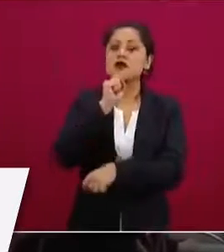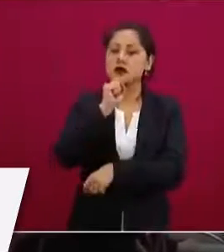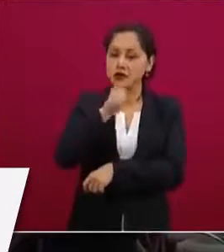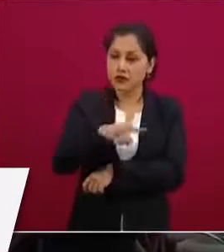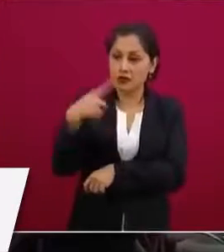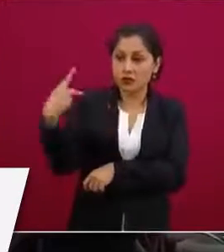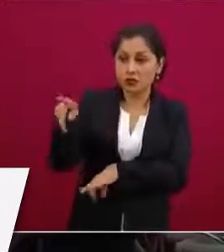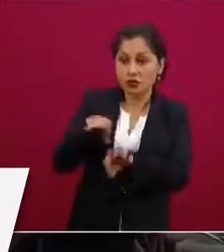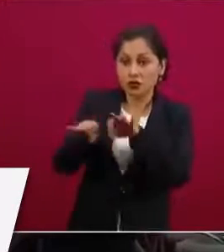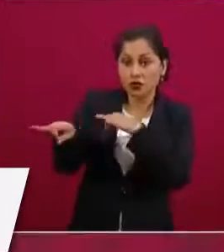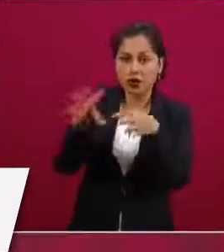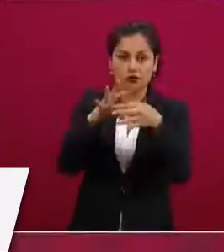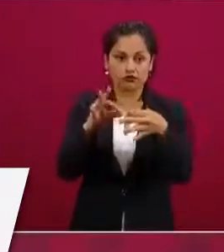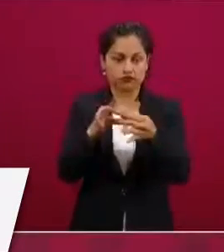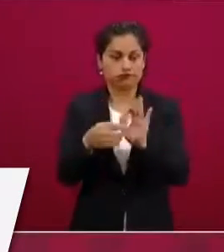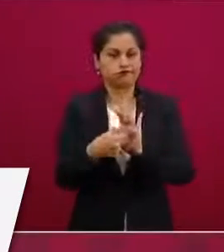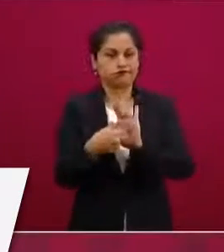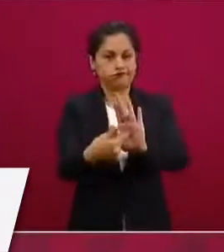Por ejemplo,